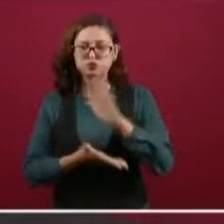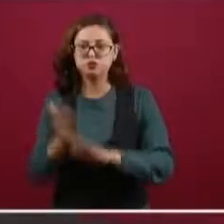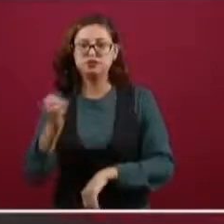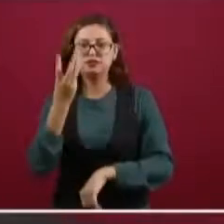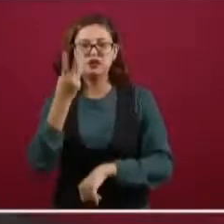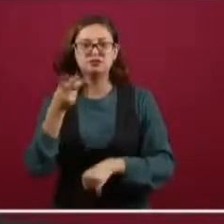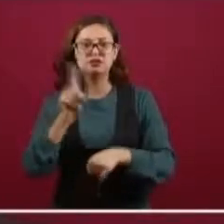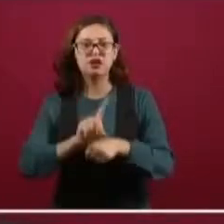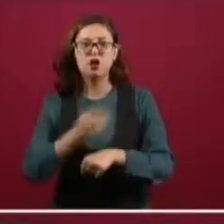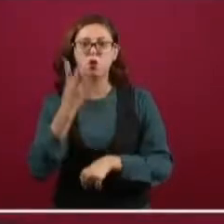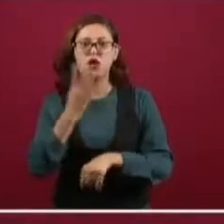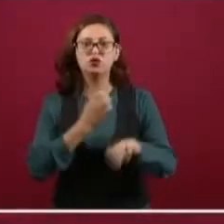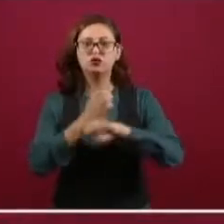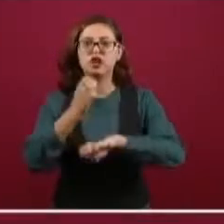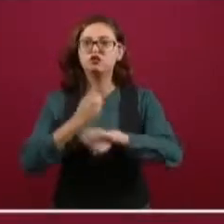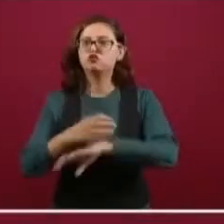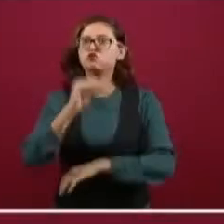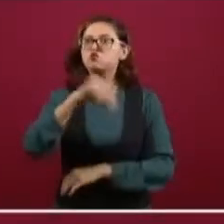4 estados,